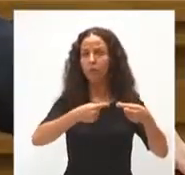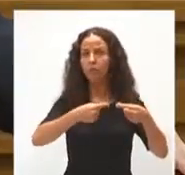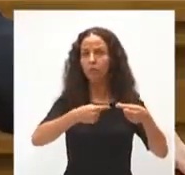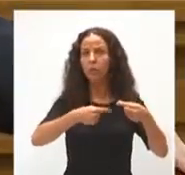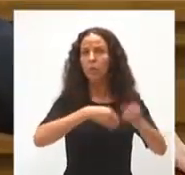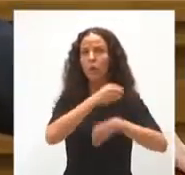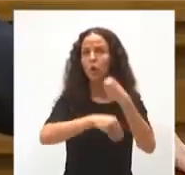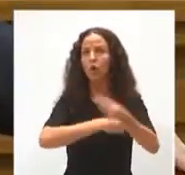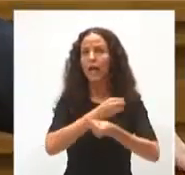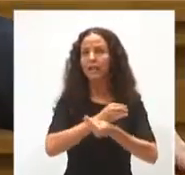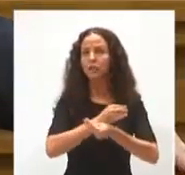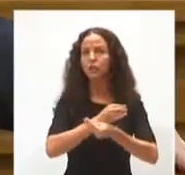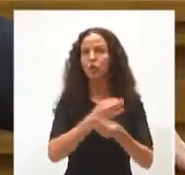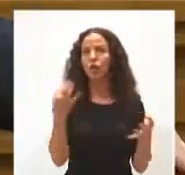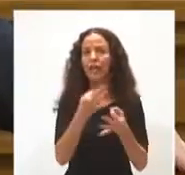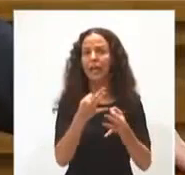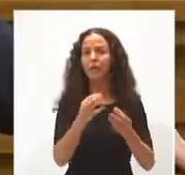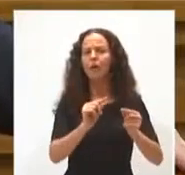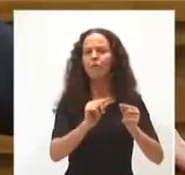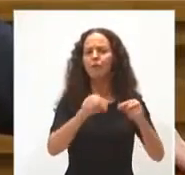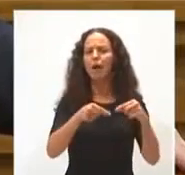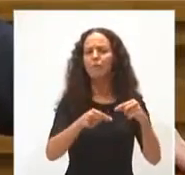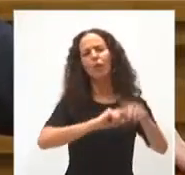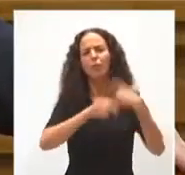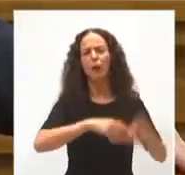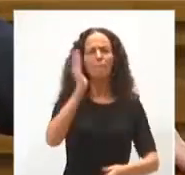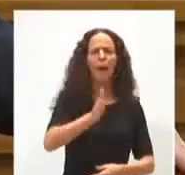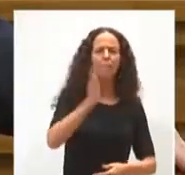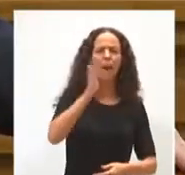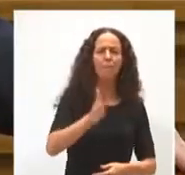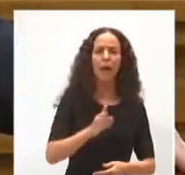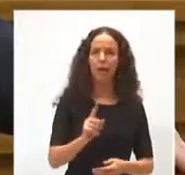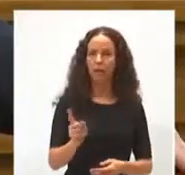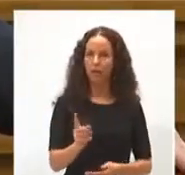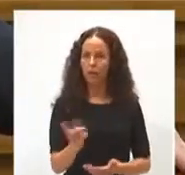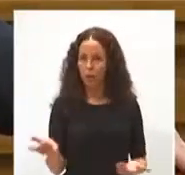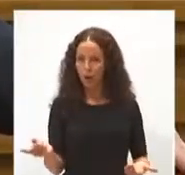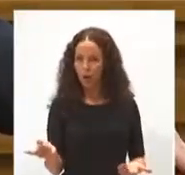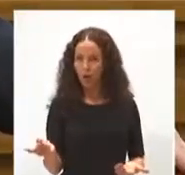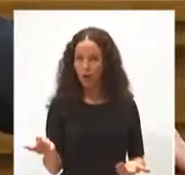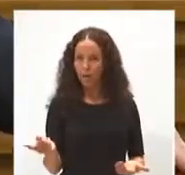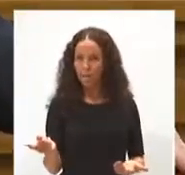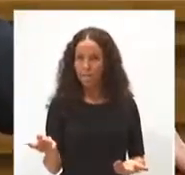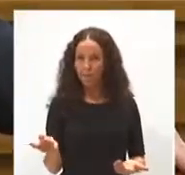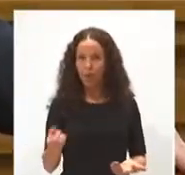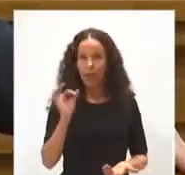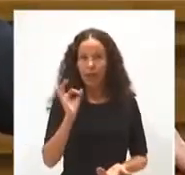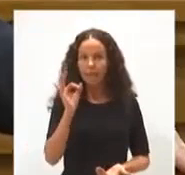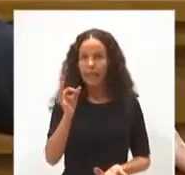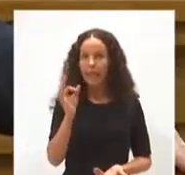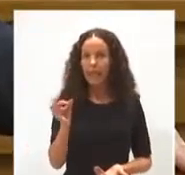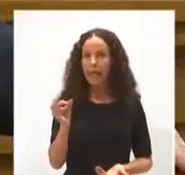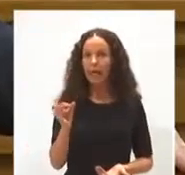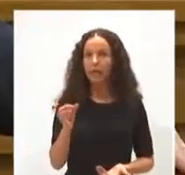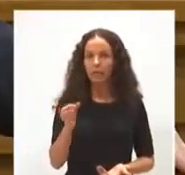echarle agua al pacto y el papel tendría que estar seco no es mojado para algunos de un papel mojado pero lo cierto y verdad es que ese no es